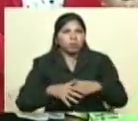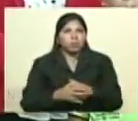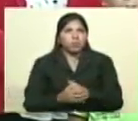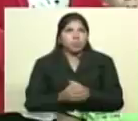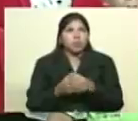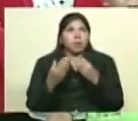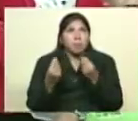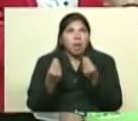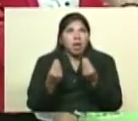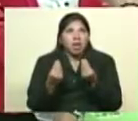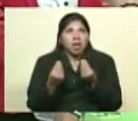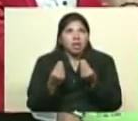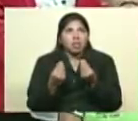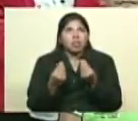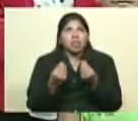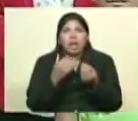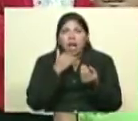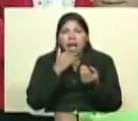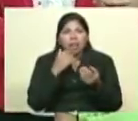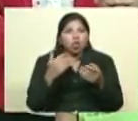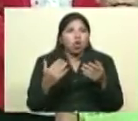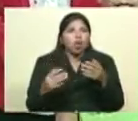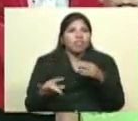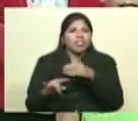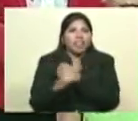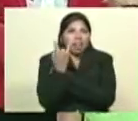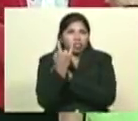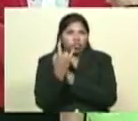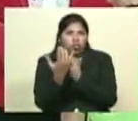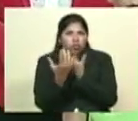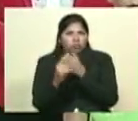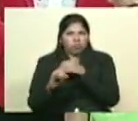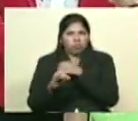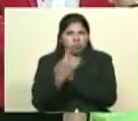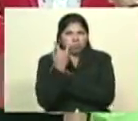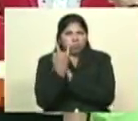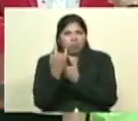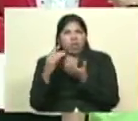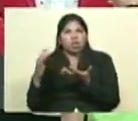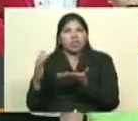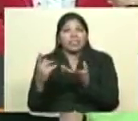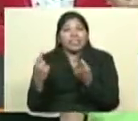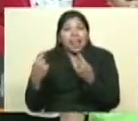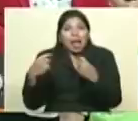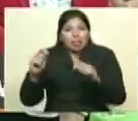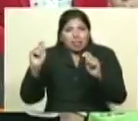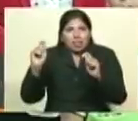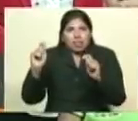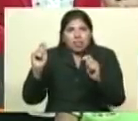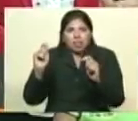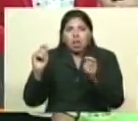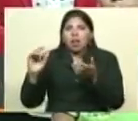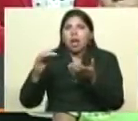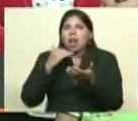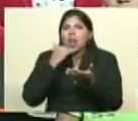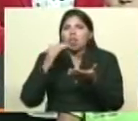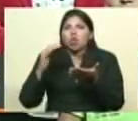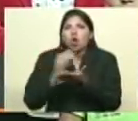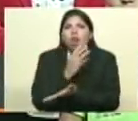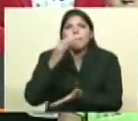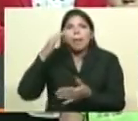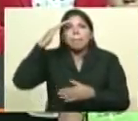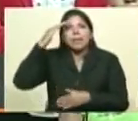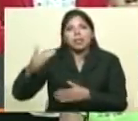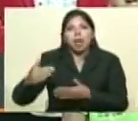para tratar de cometer una traición e intentar algún golpe militar en